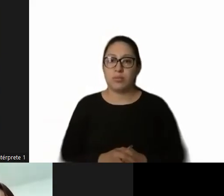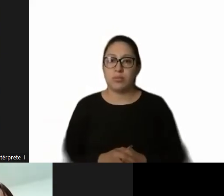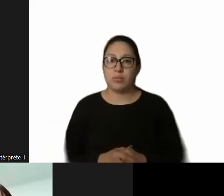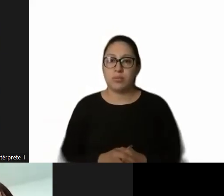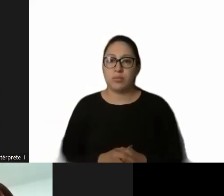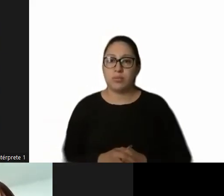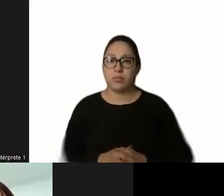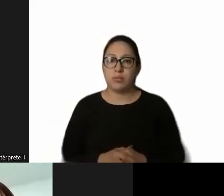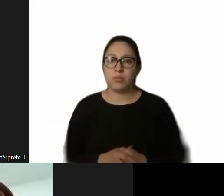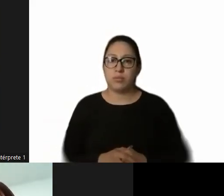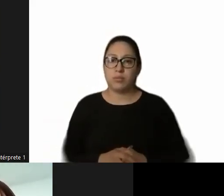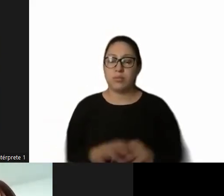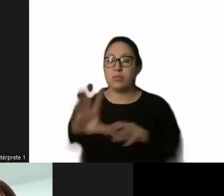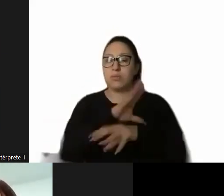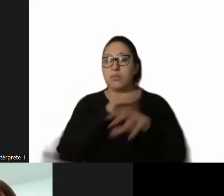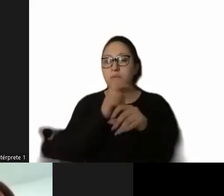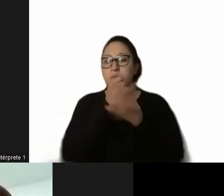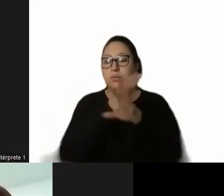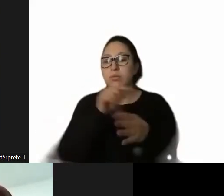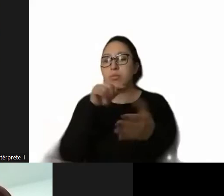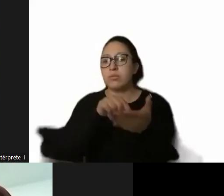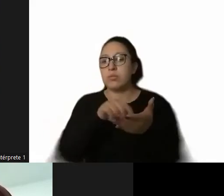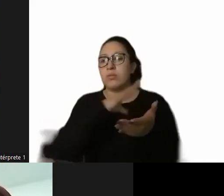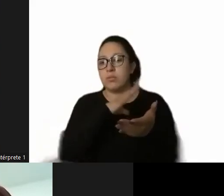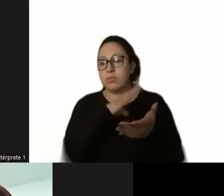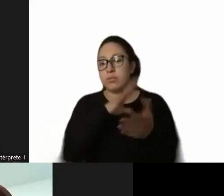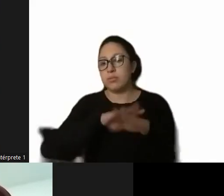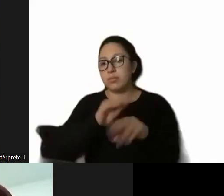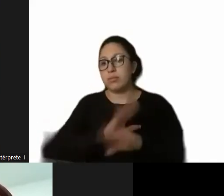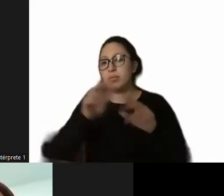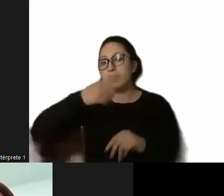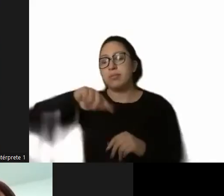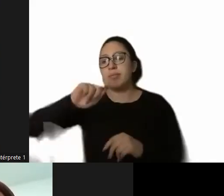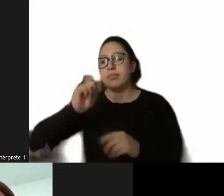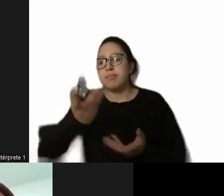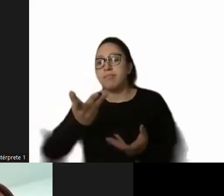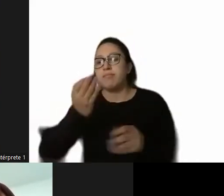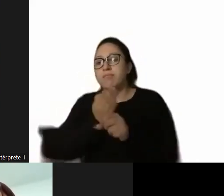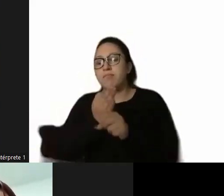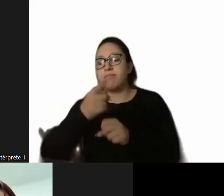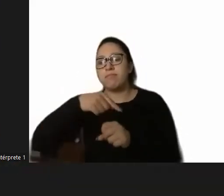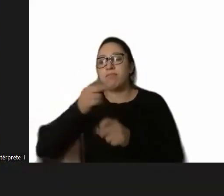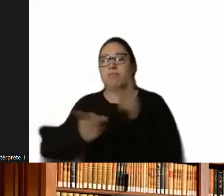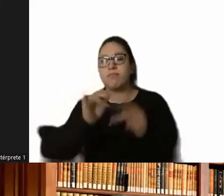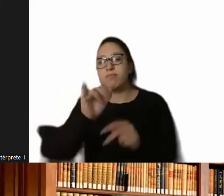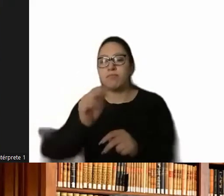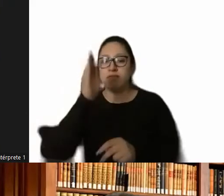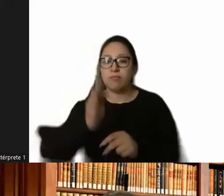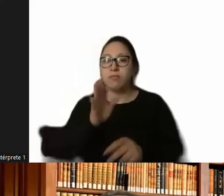la información necesaria para que podamos tener un criterio sobre lo que se está votando en este momento.